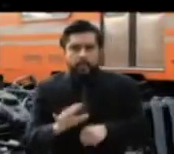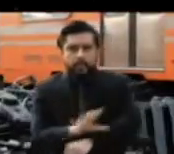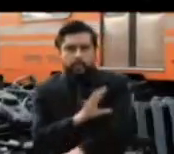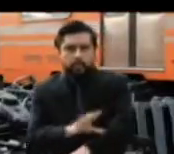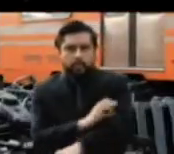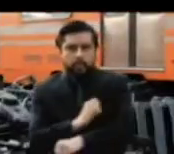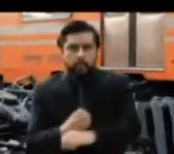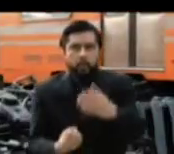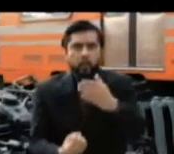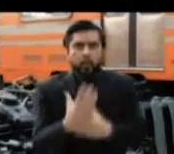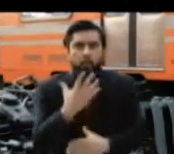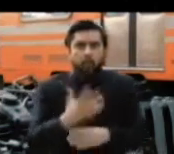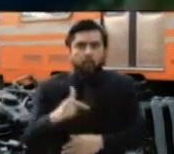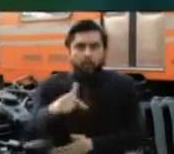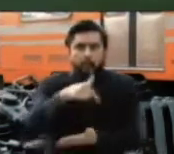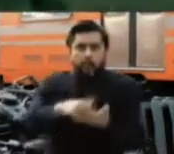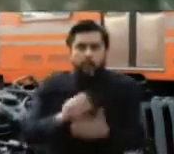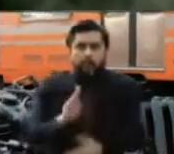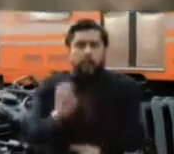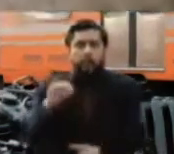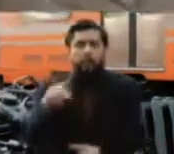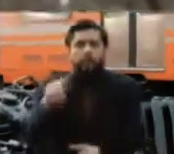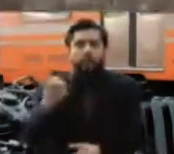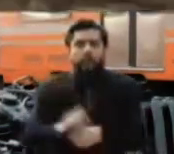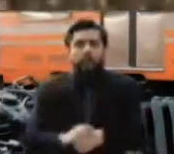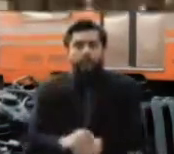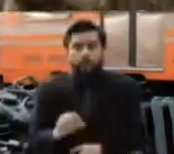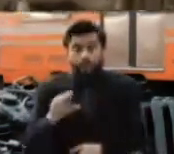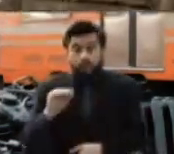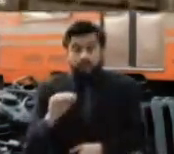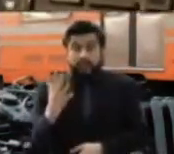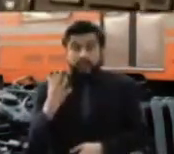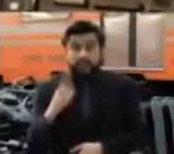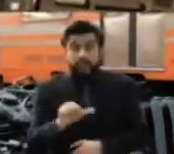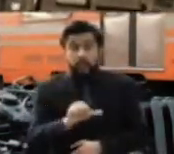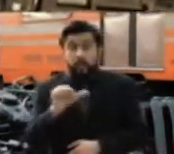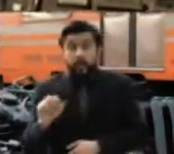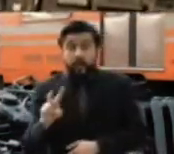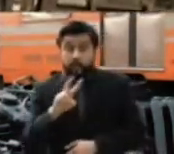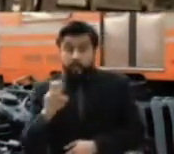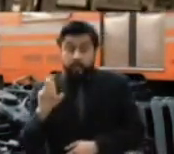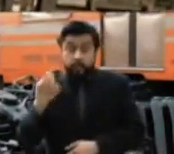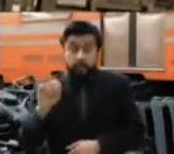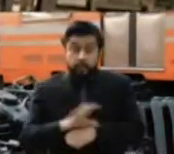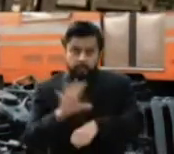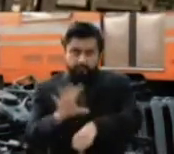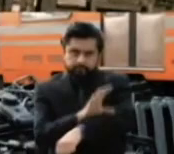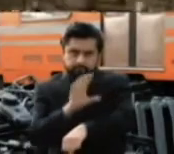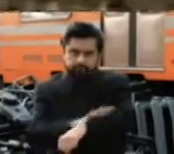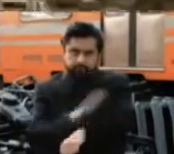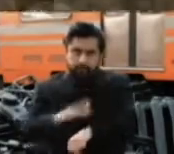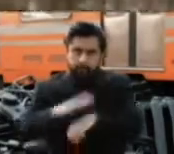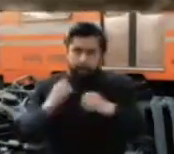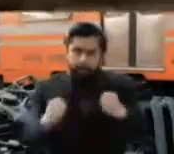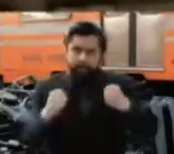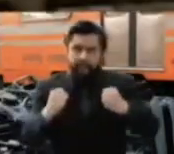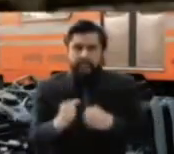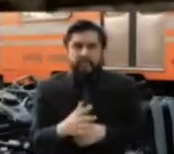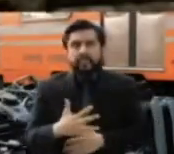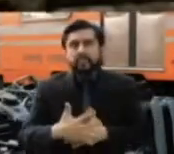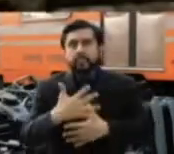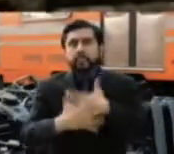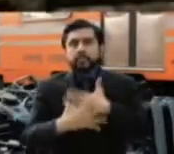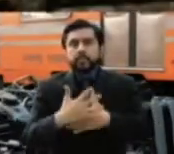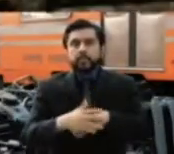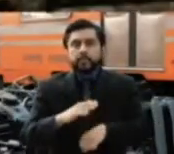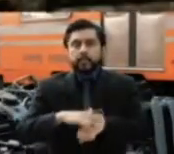nueva subestación de alta tensión Buen Tono pasará de 85 a 230 kilovolts, alimentando a 15 kilovolts a